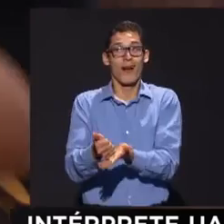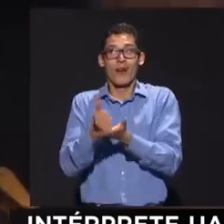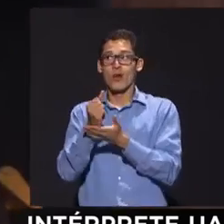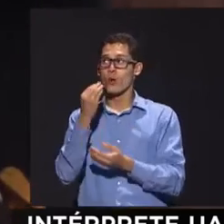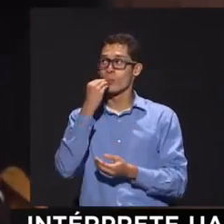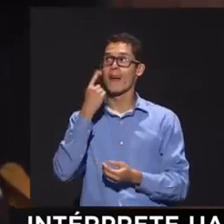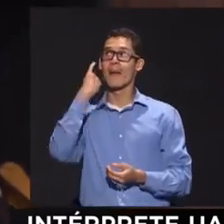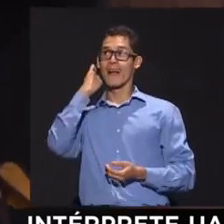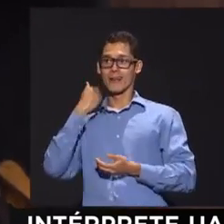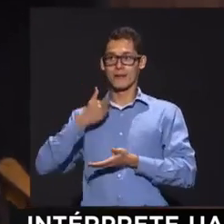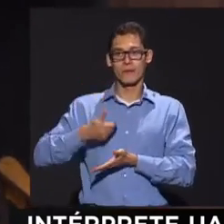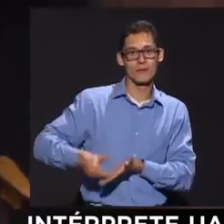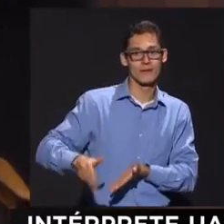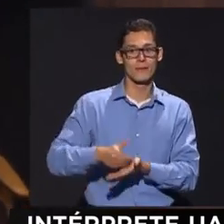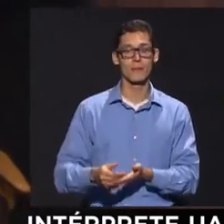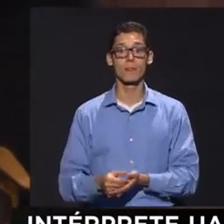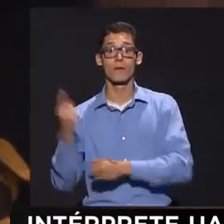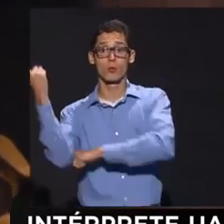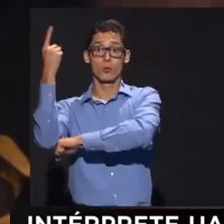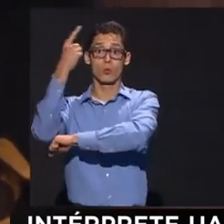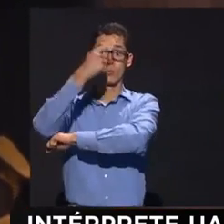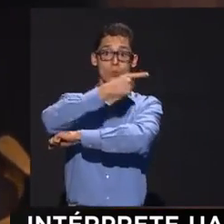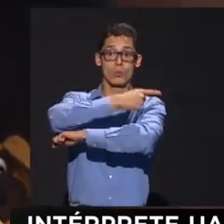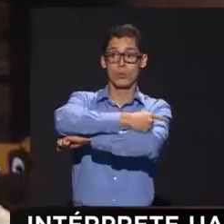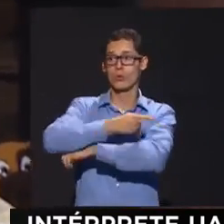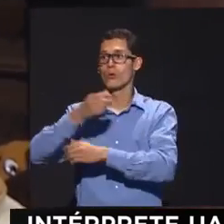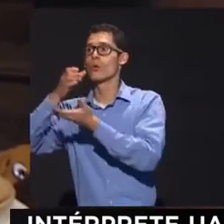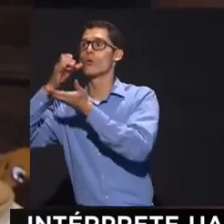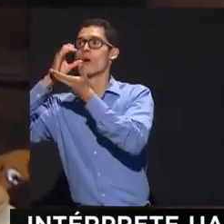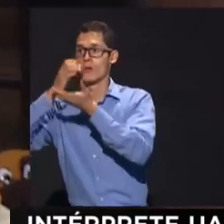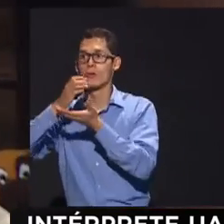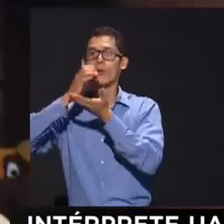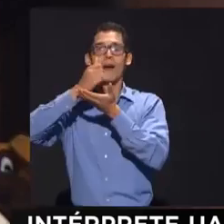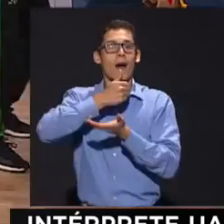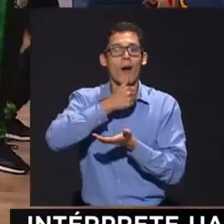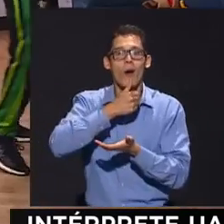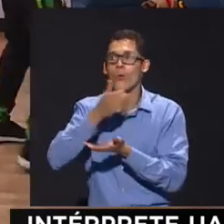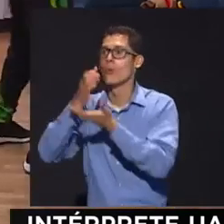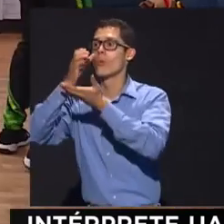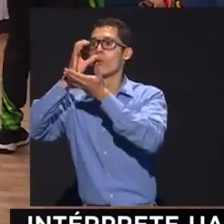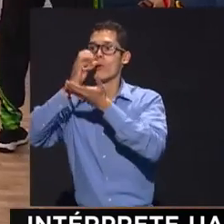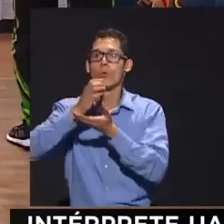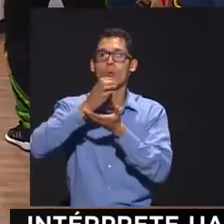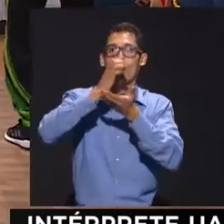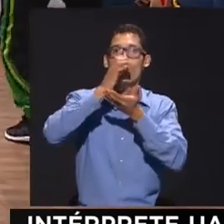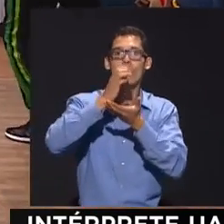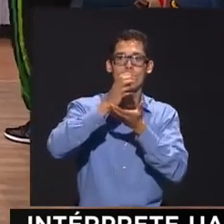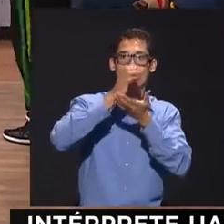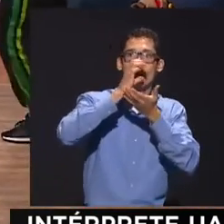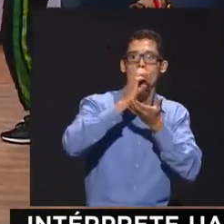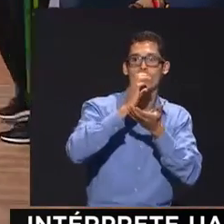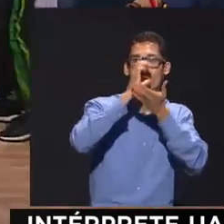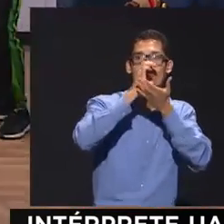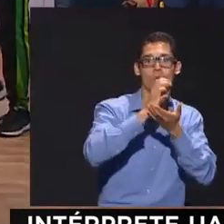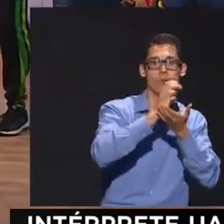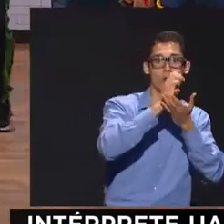y dice 8 vasos al día es que de 8 más casa el día su